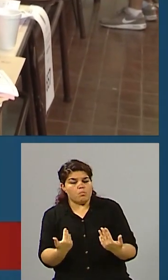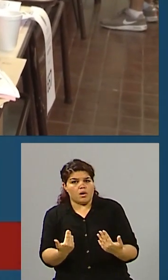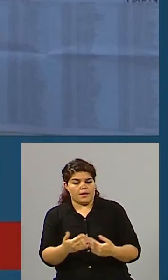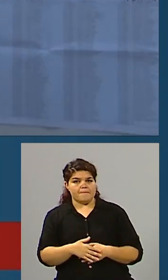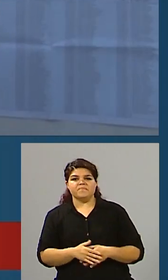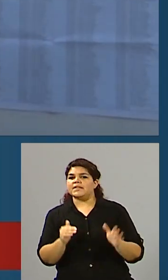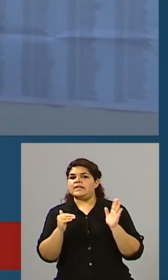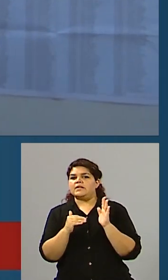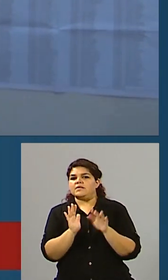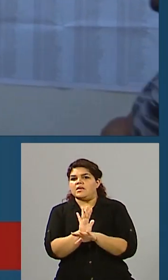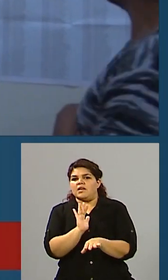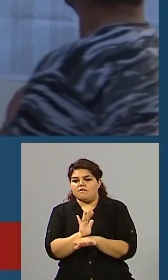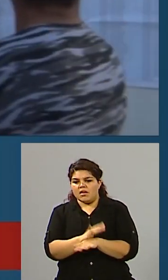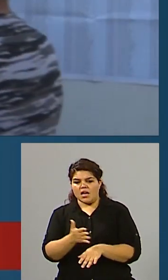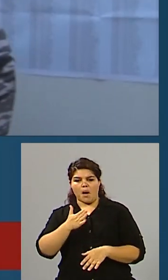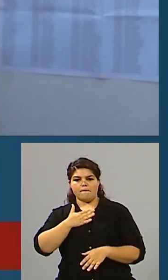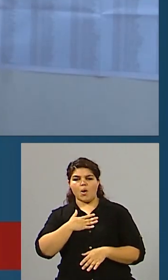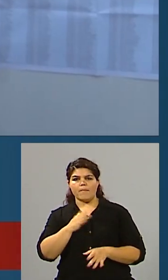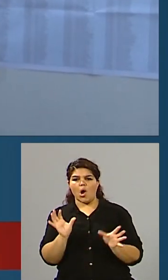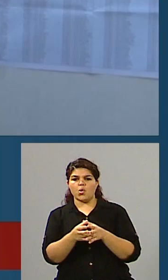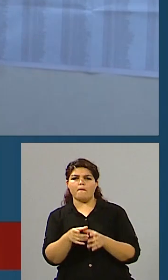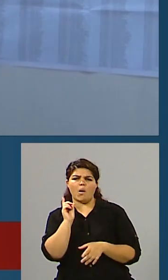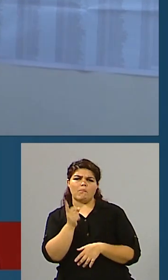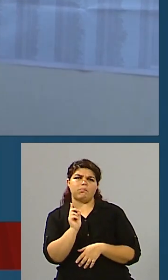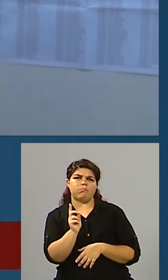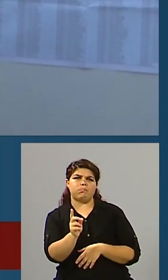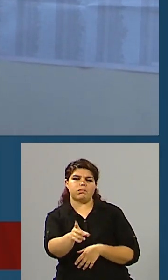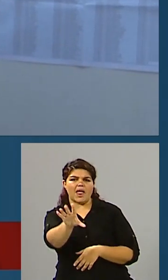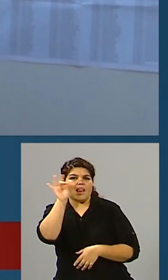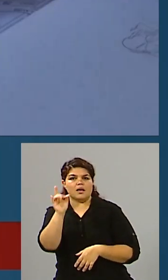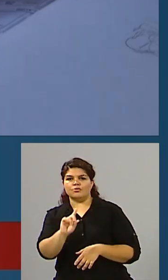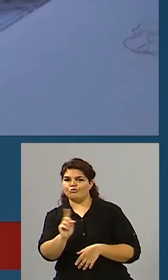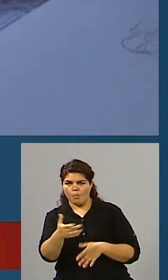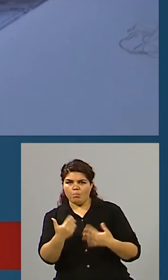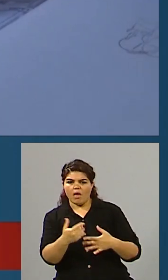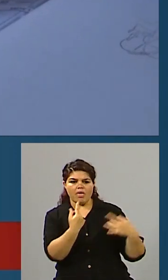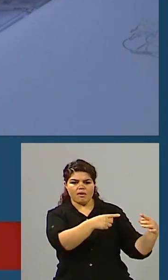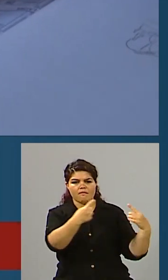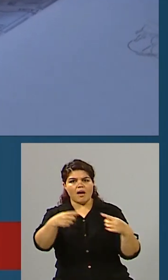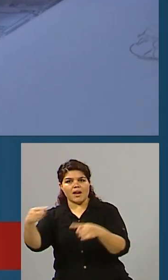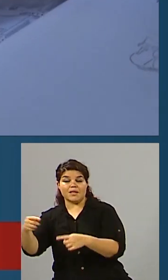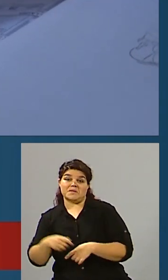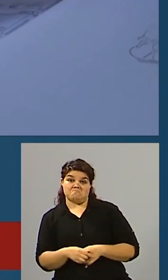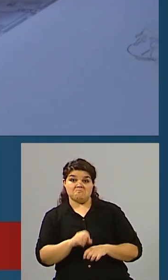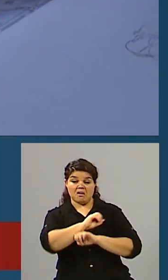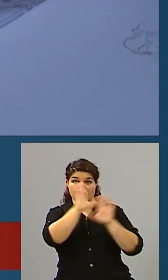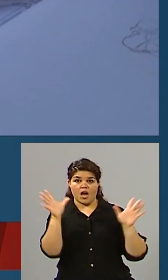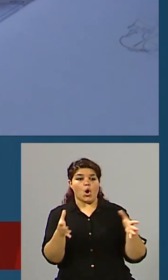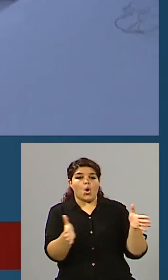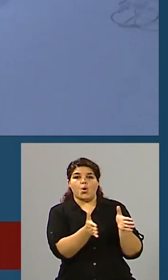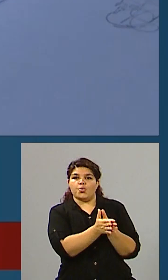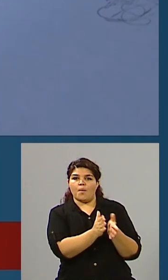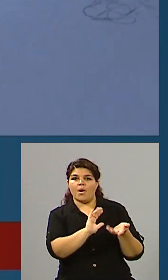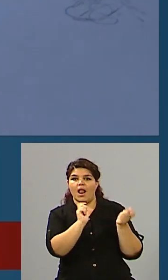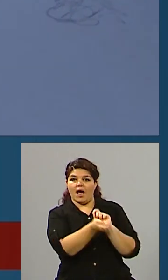que no sea lo que está eligiendo, ¿no? En el caso de Mendoza fue muy claro que se eligió a La Libertad Avanza, a Javier